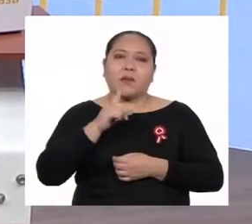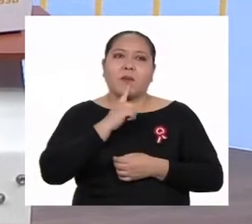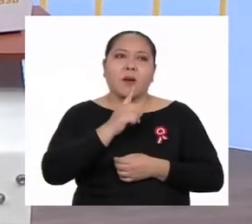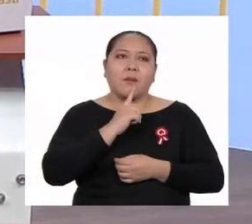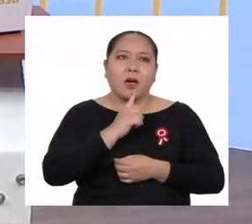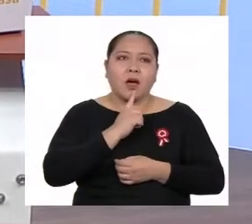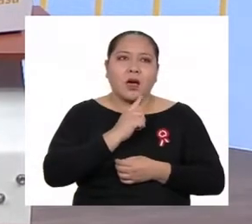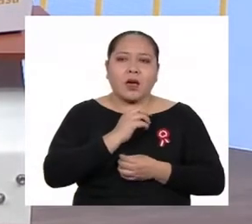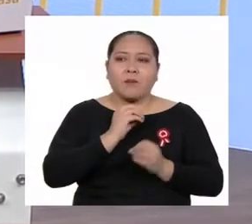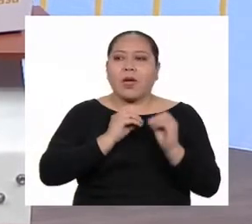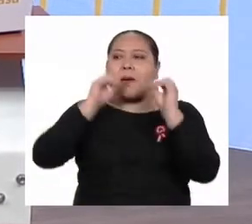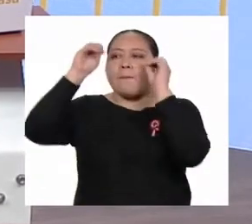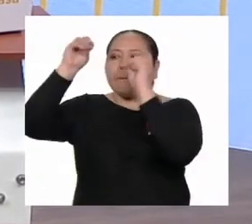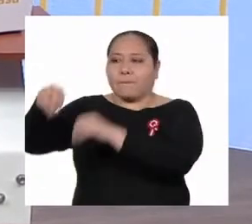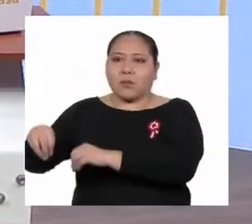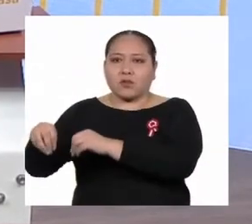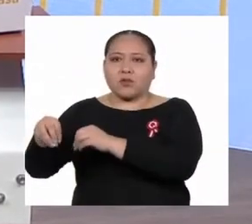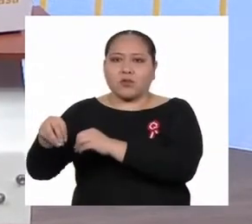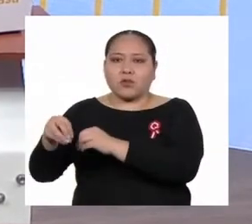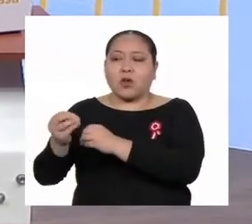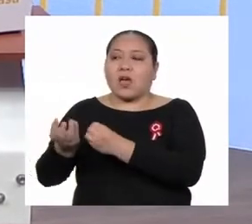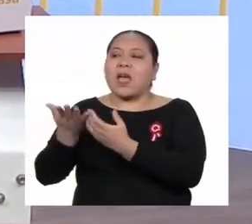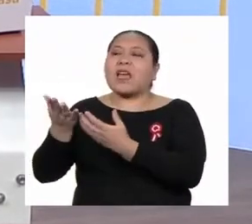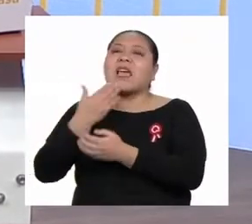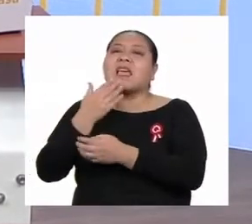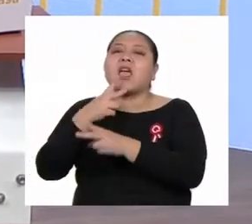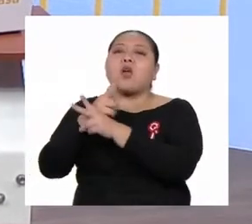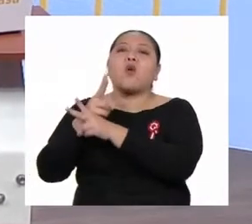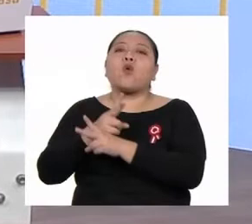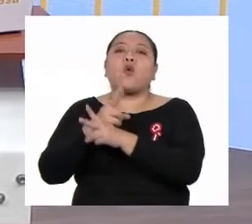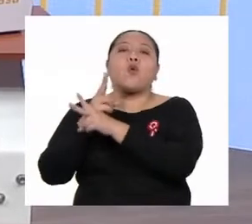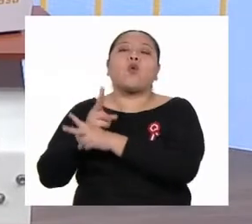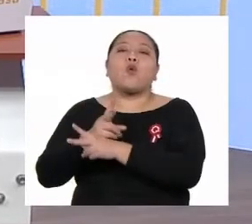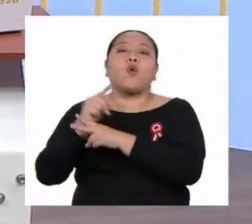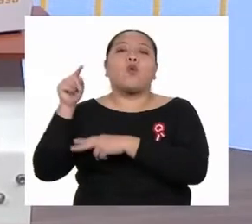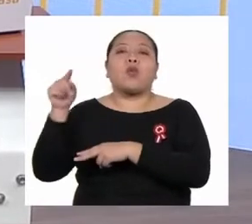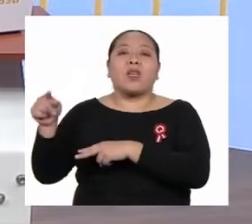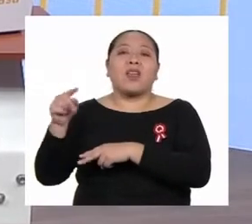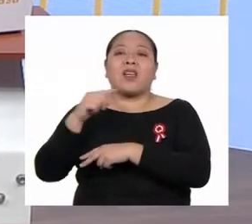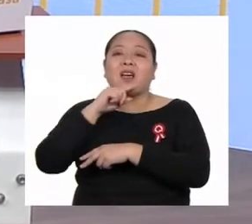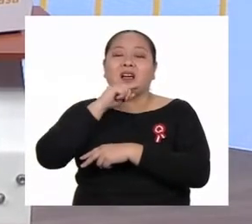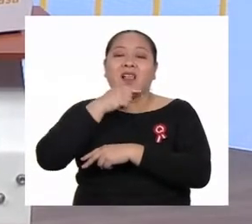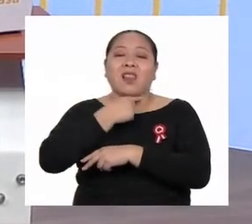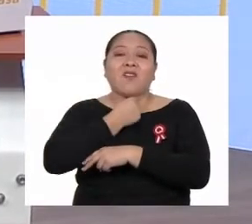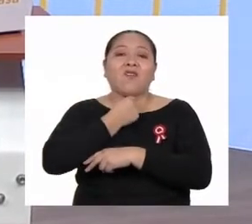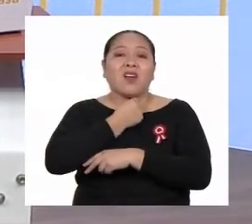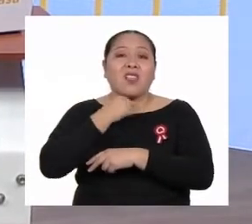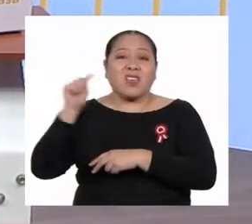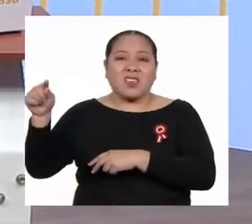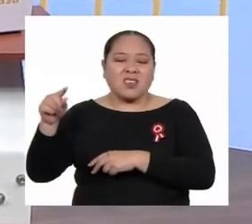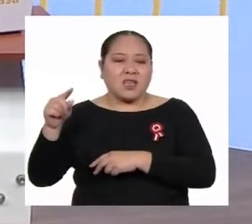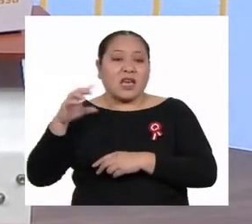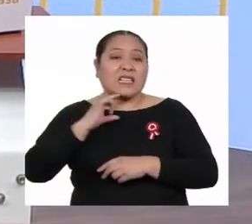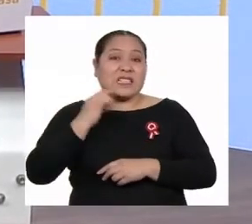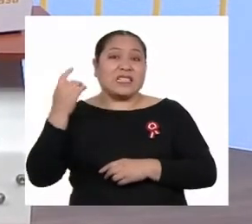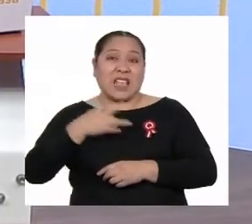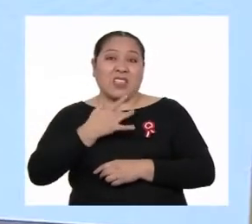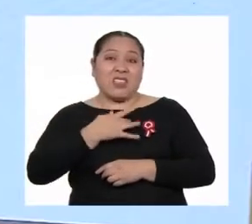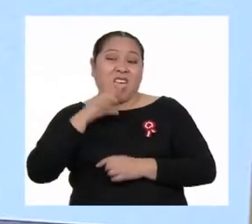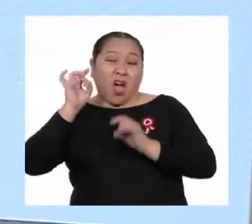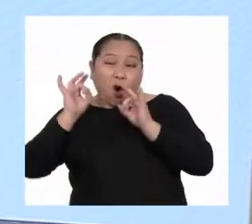papá me puso al cuidado de la abuelita, quien descargó sobre mí todo el odio que tuvo por mi